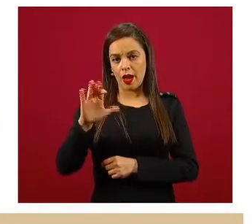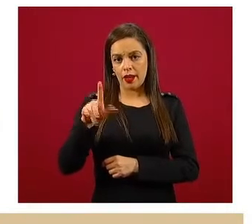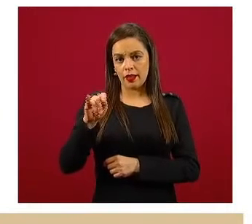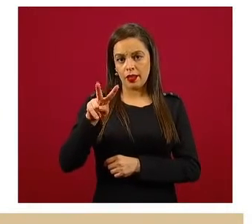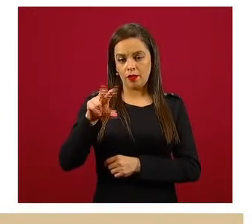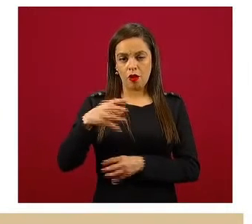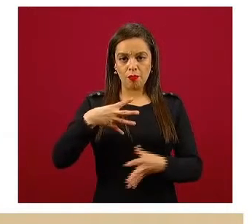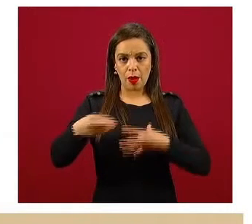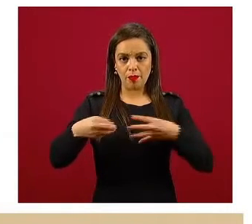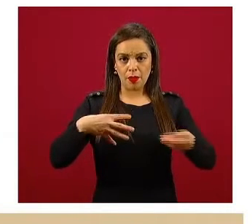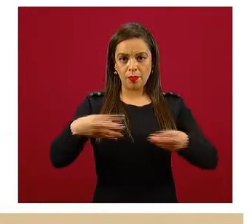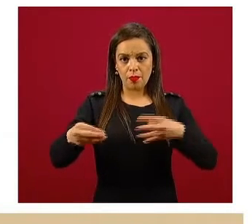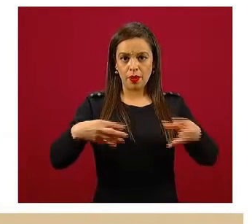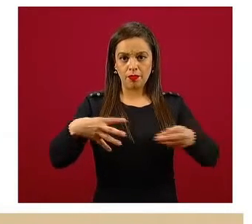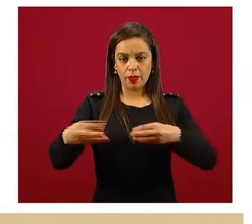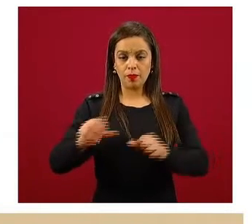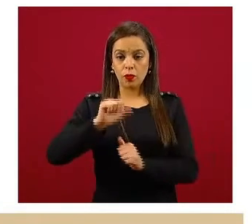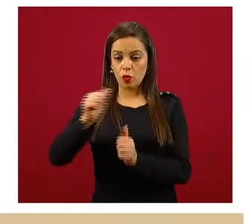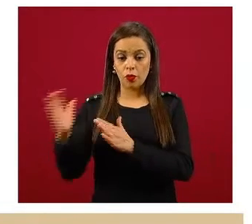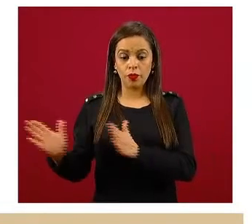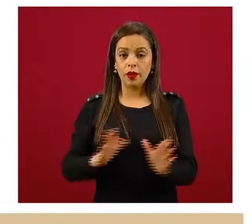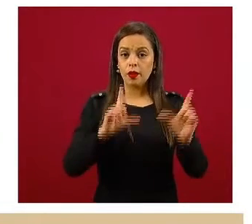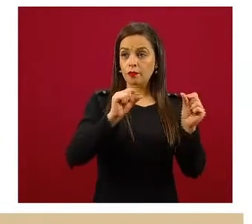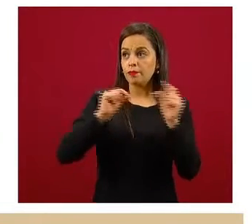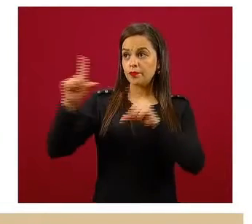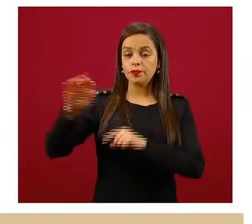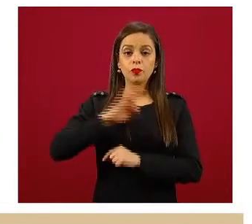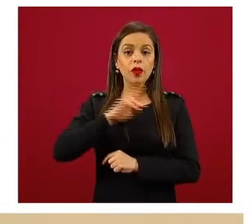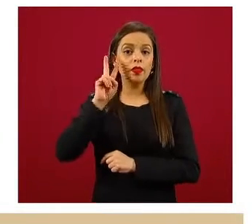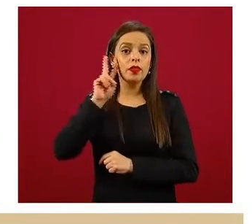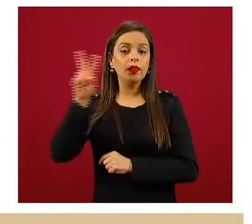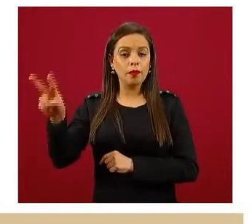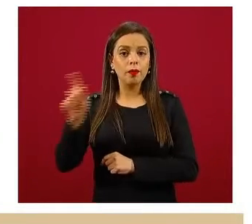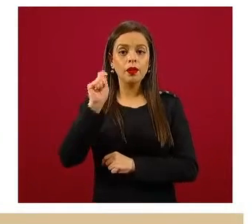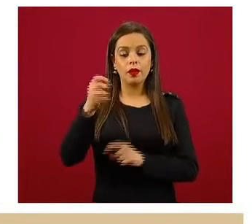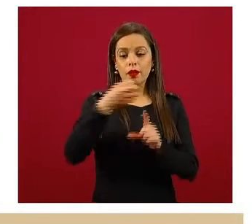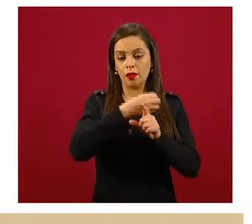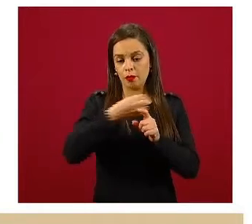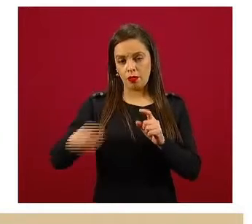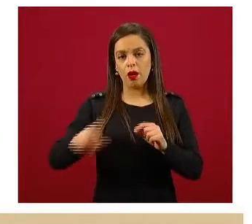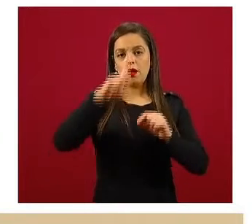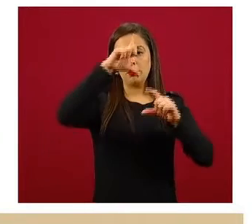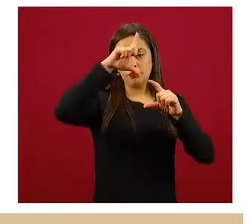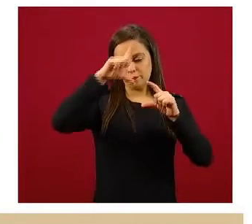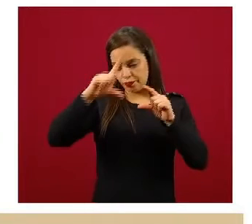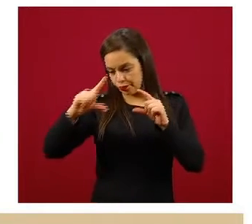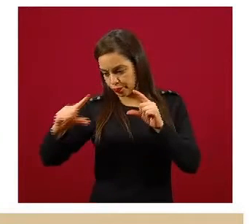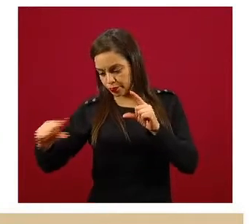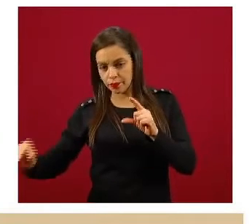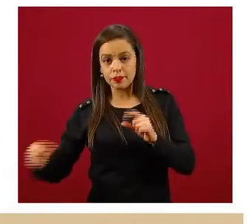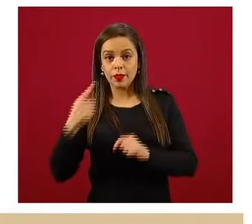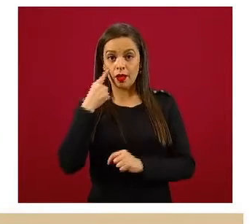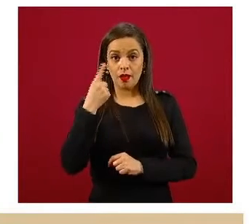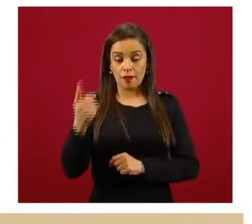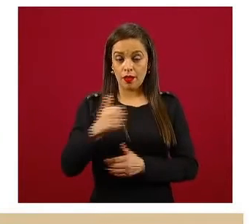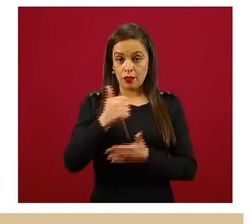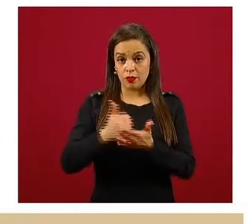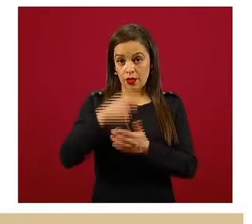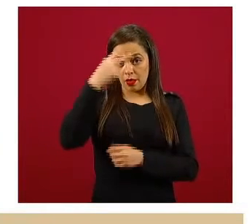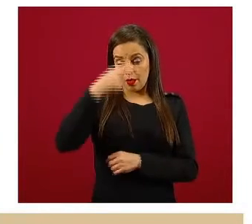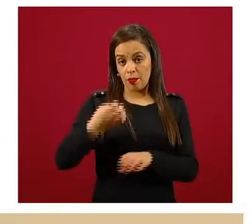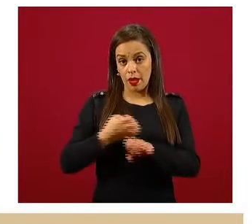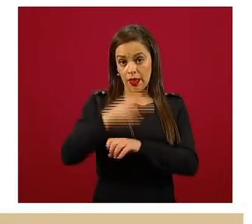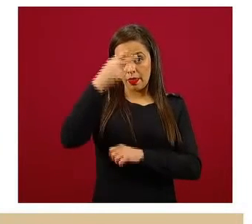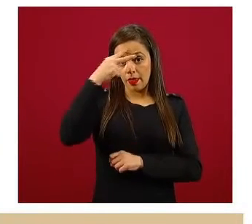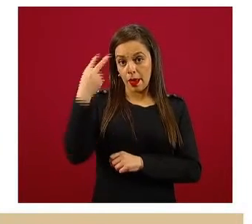siguiente diapositiva veremos igualmente el orden descendente de estos, siendo la Ciudad de México y el Estado de México